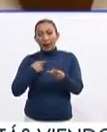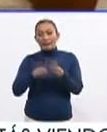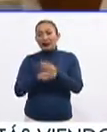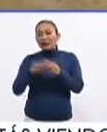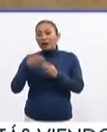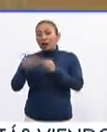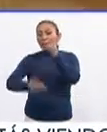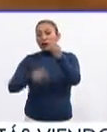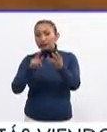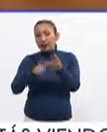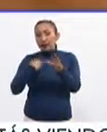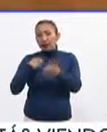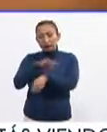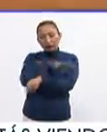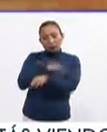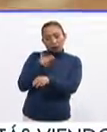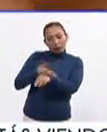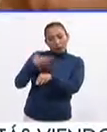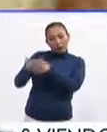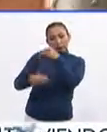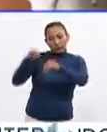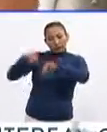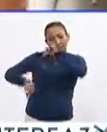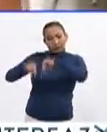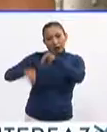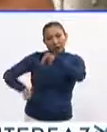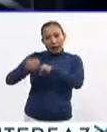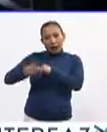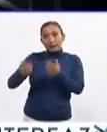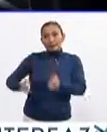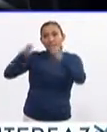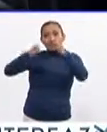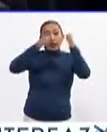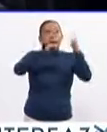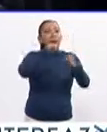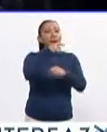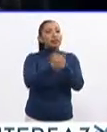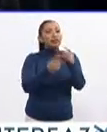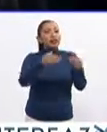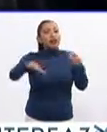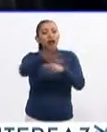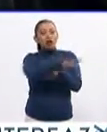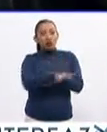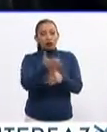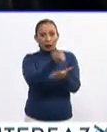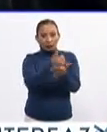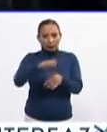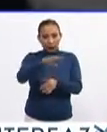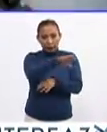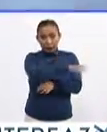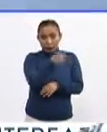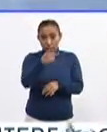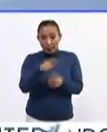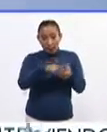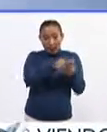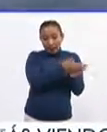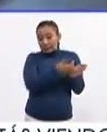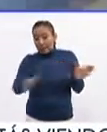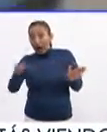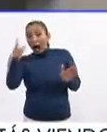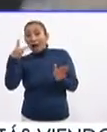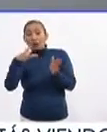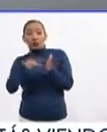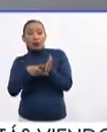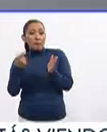materiales avanzados, diseño y proceso de manufactura e infraestructura y desarrollo urbano y rural. Desde su creación hasta el